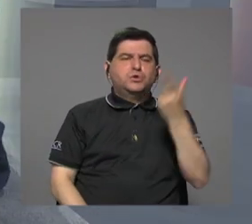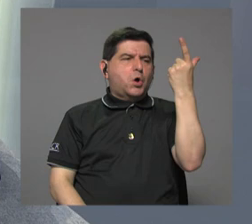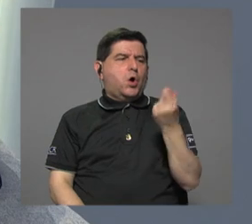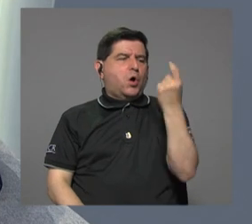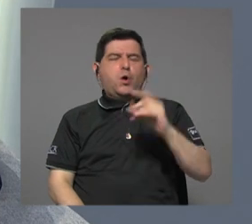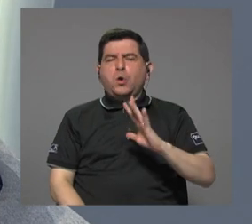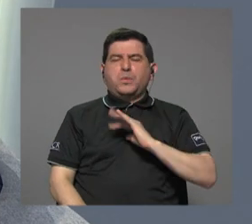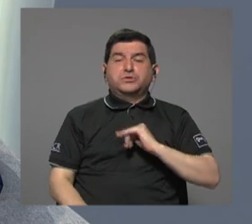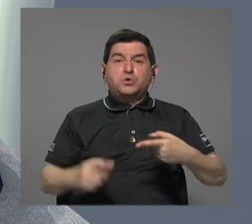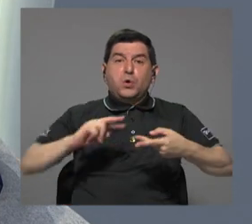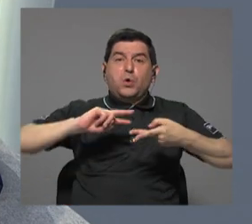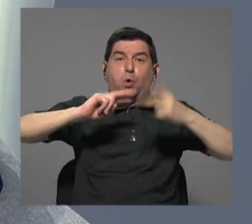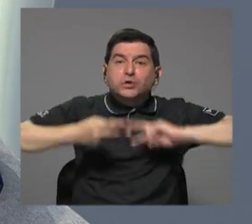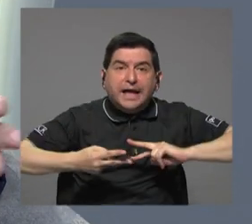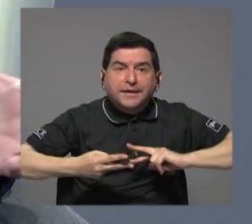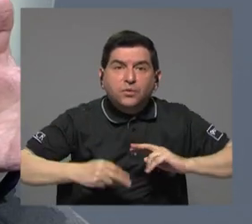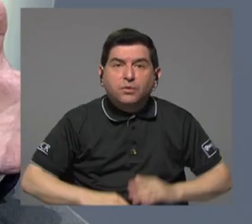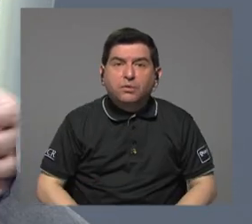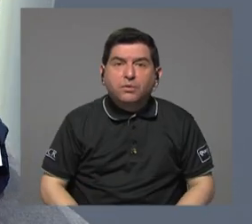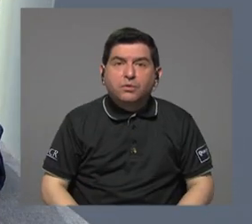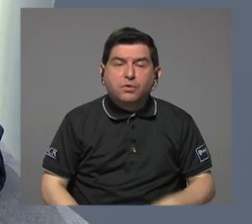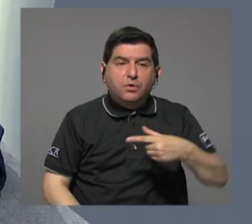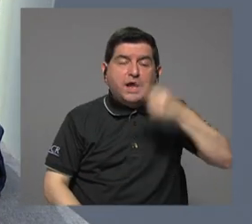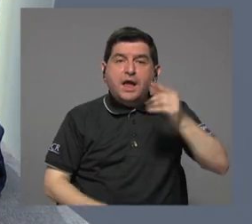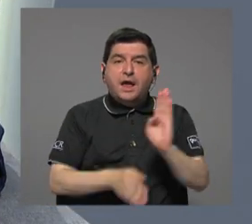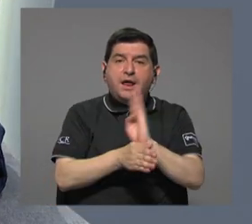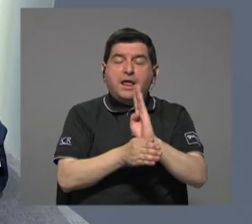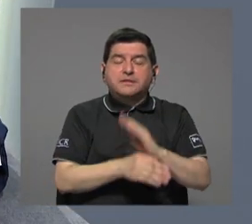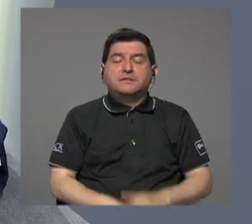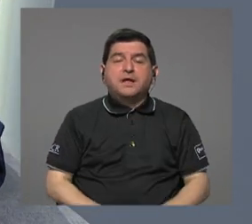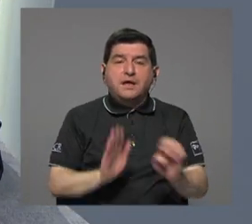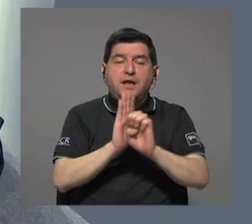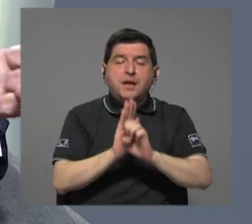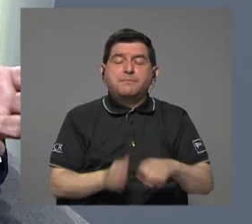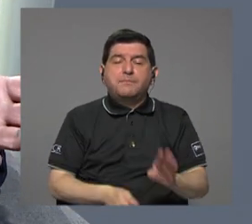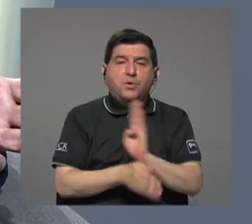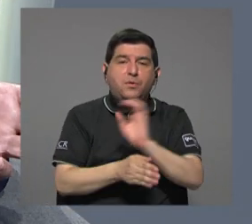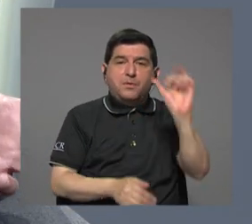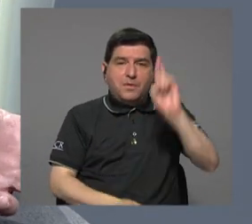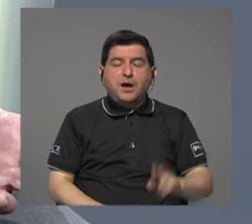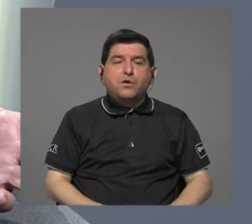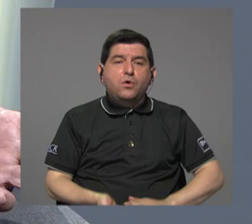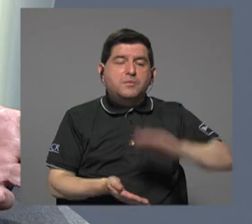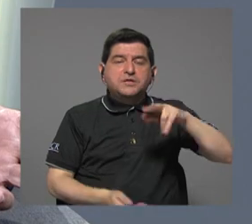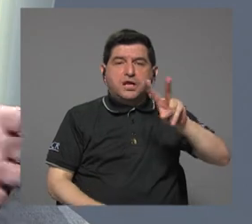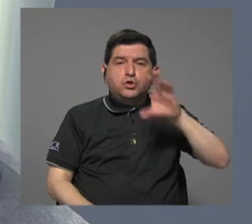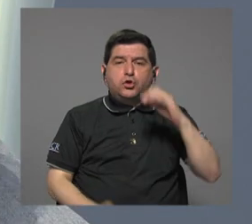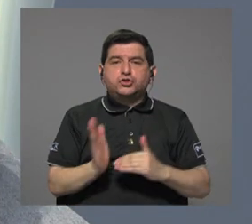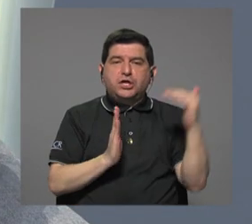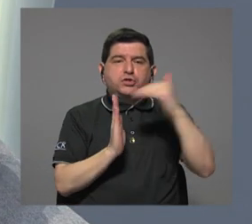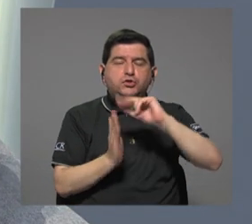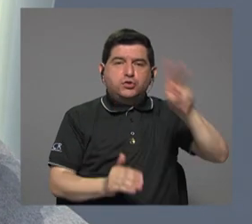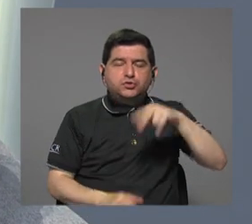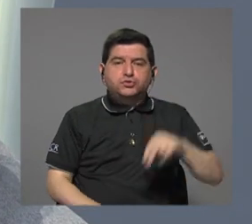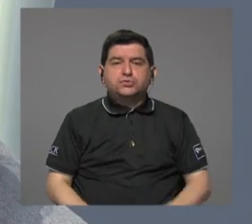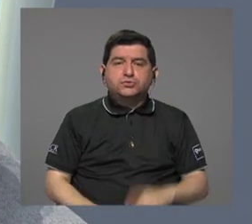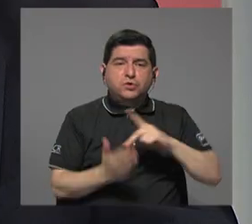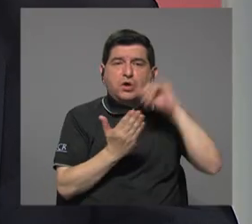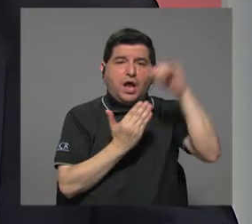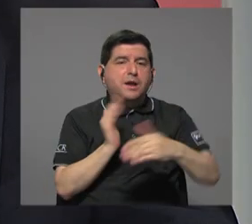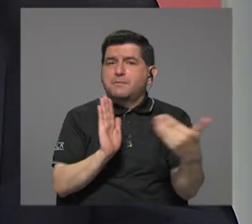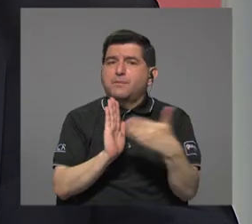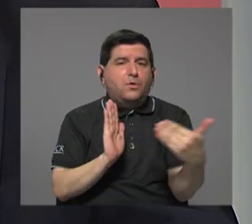lujo por el contrario los gerentes de bancos como el banco de costa rica seguir aumentando de 200 millones de colones sin que el proyecto no tocará